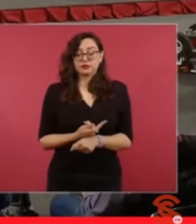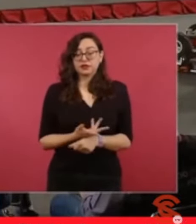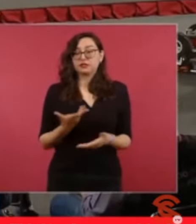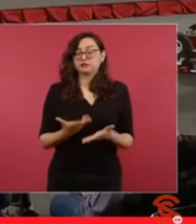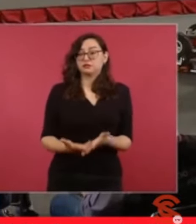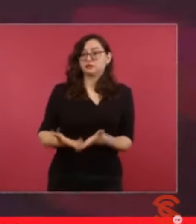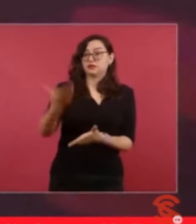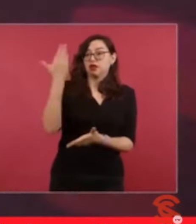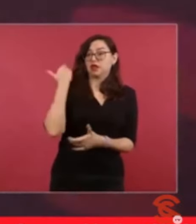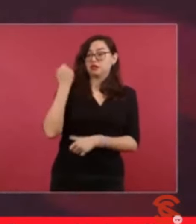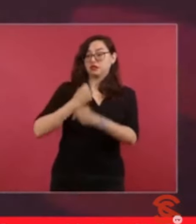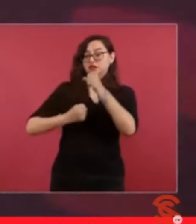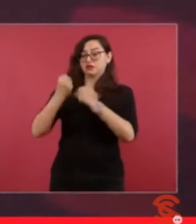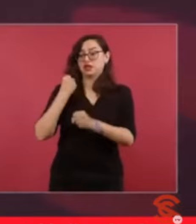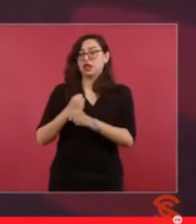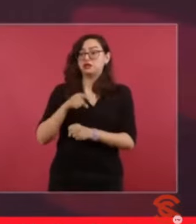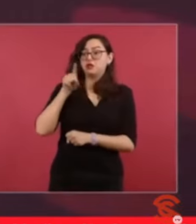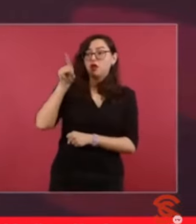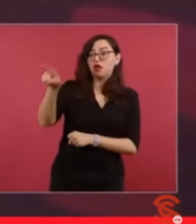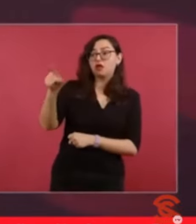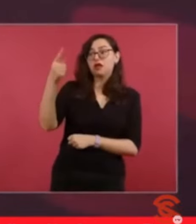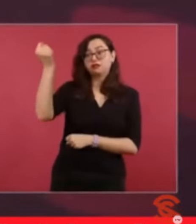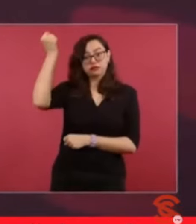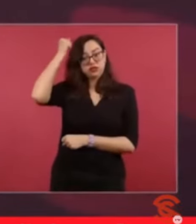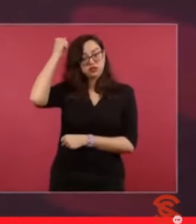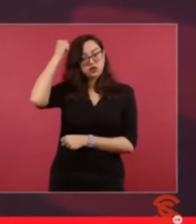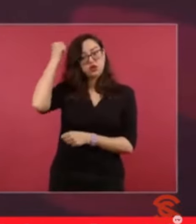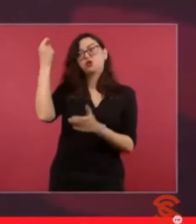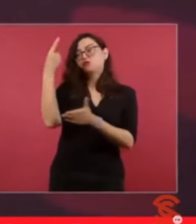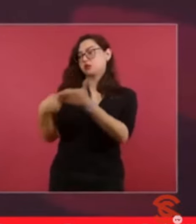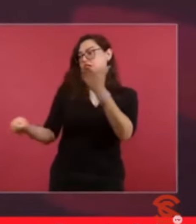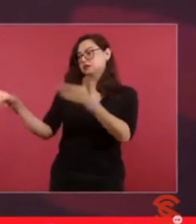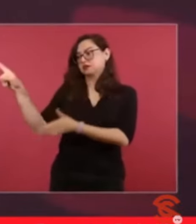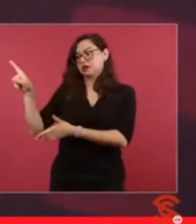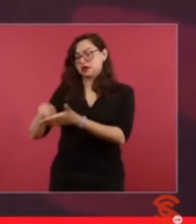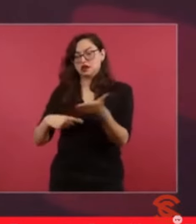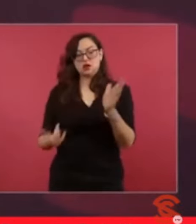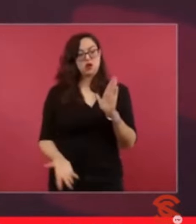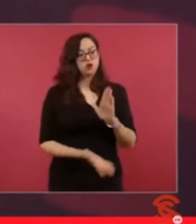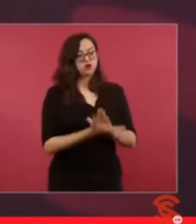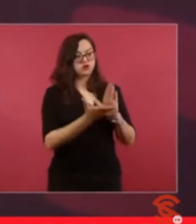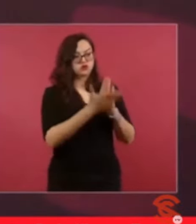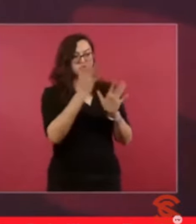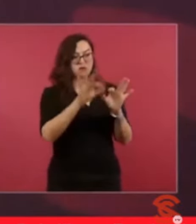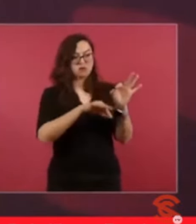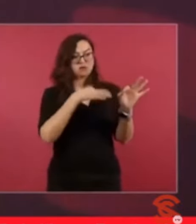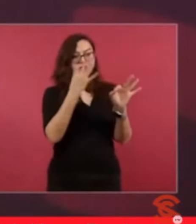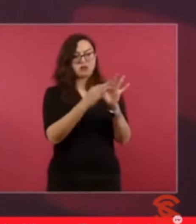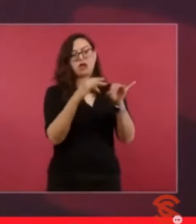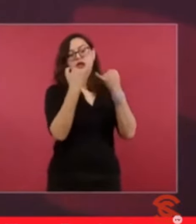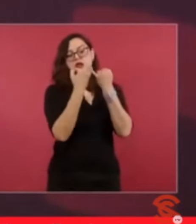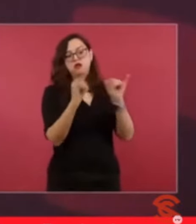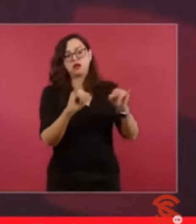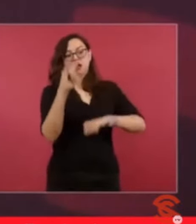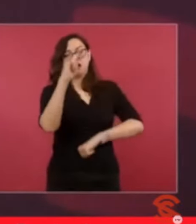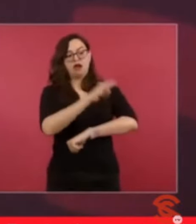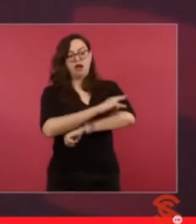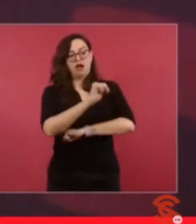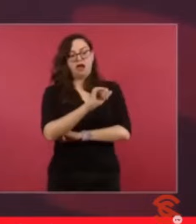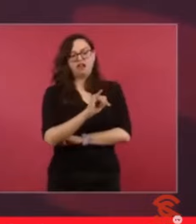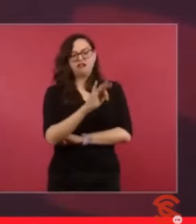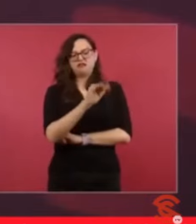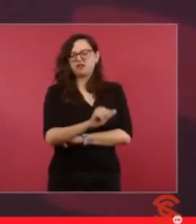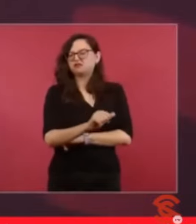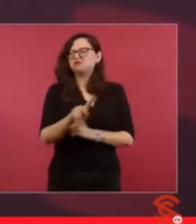comenzó y terminó el Aeropuerto Internacional Felipe Ángeles, las críticas no han cesado. Son continuas las